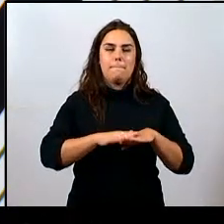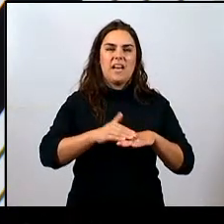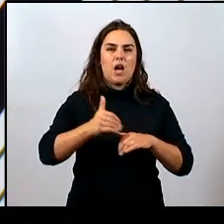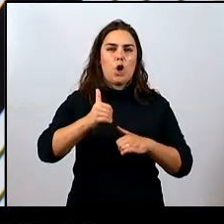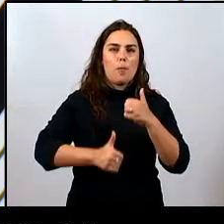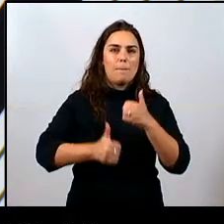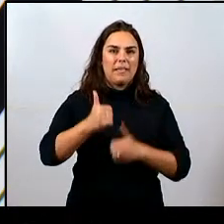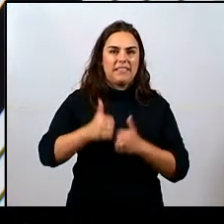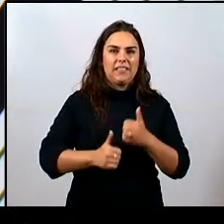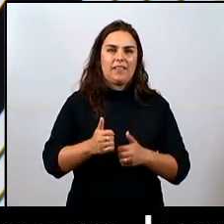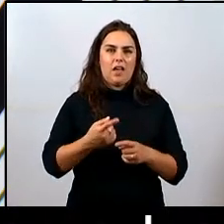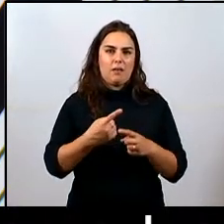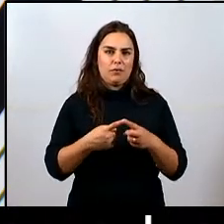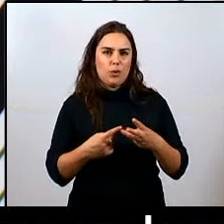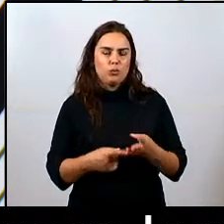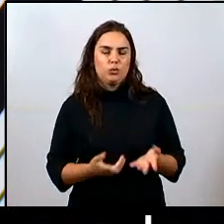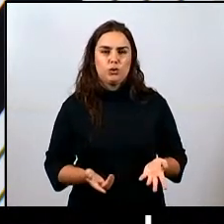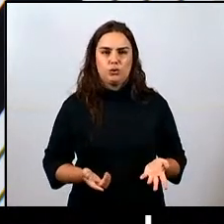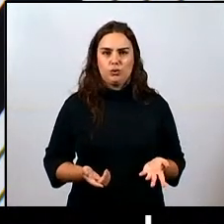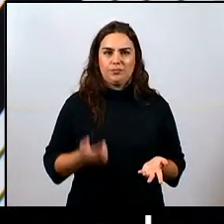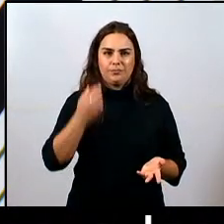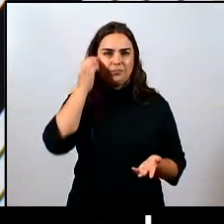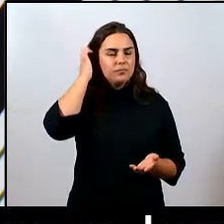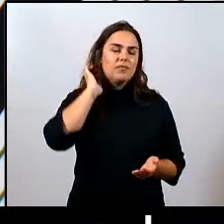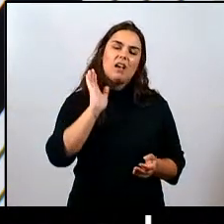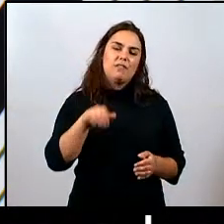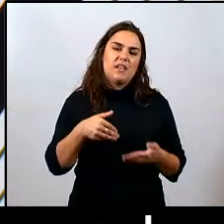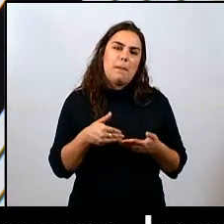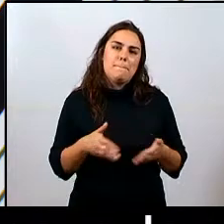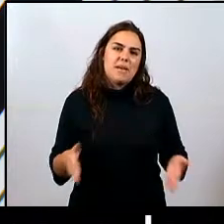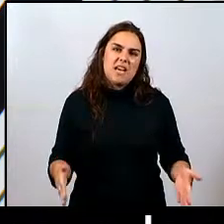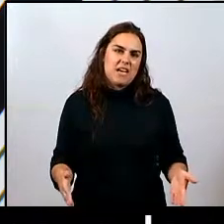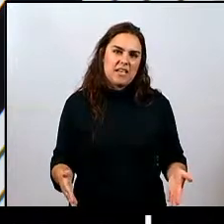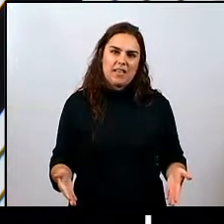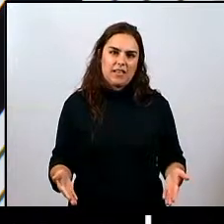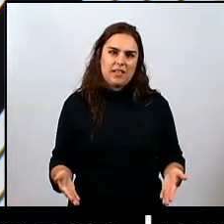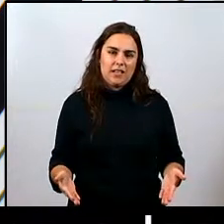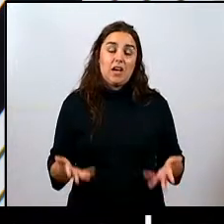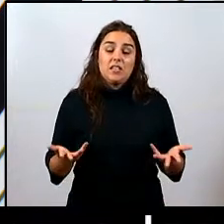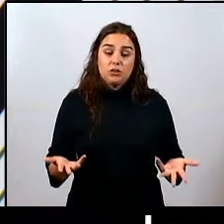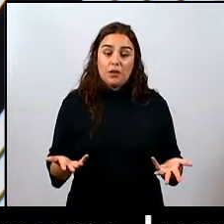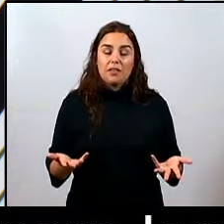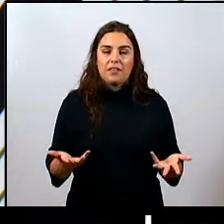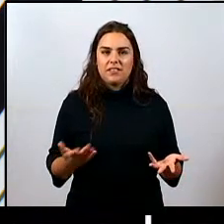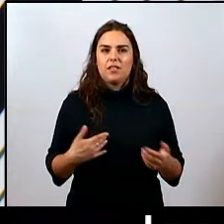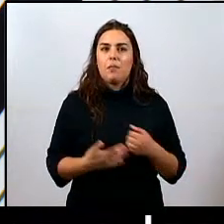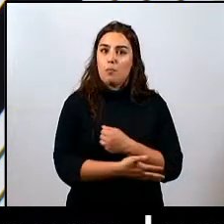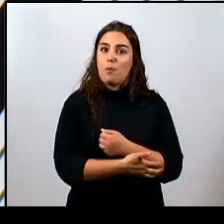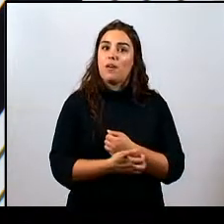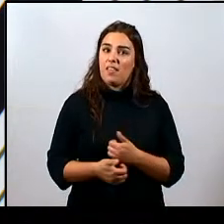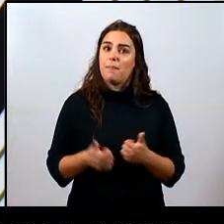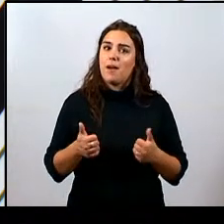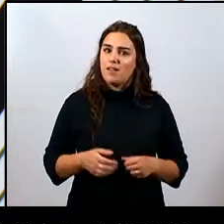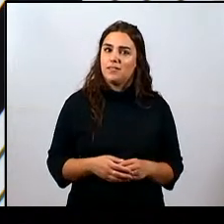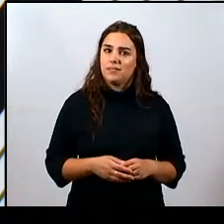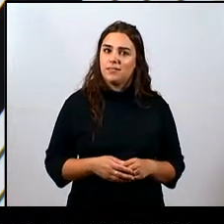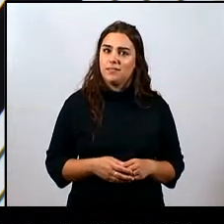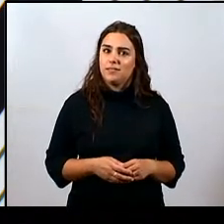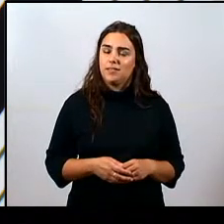competitividad de nuestros productos. Son pérdidas inasumibles que van a crear, por tanto, más pobreza y, sobre